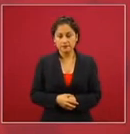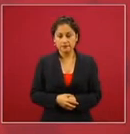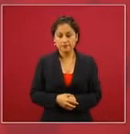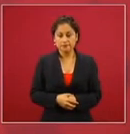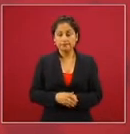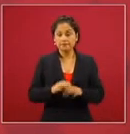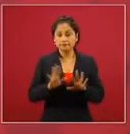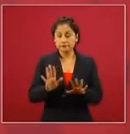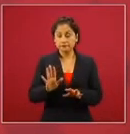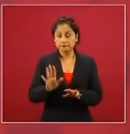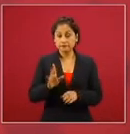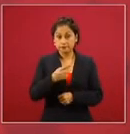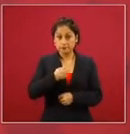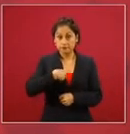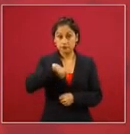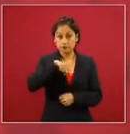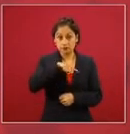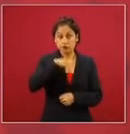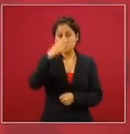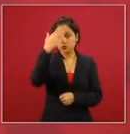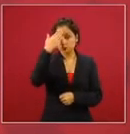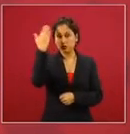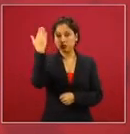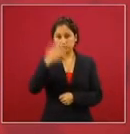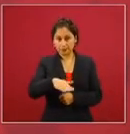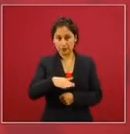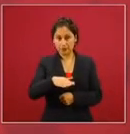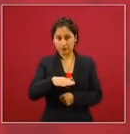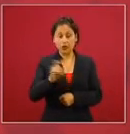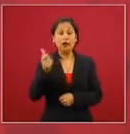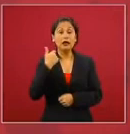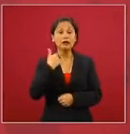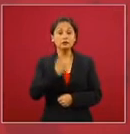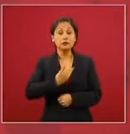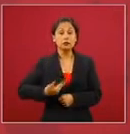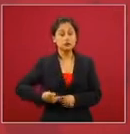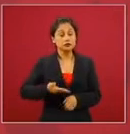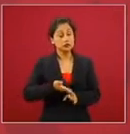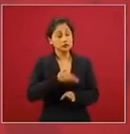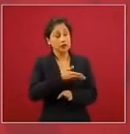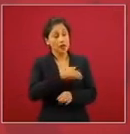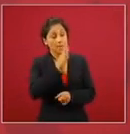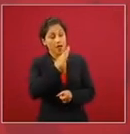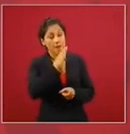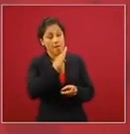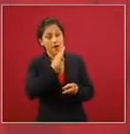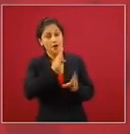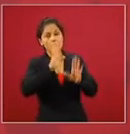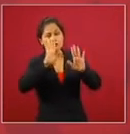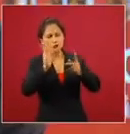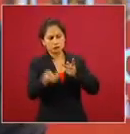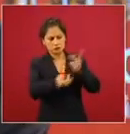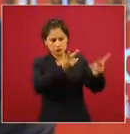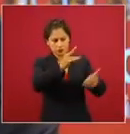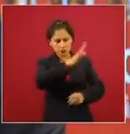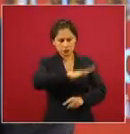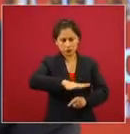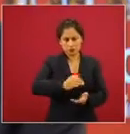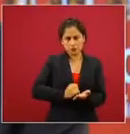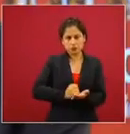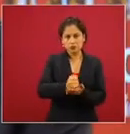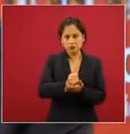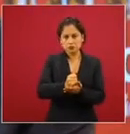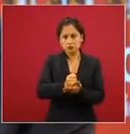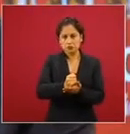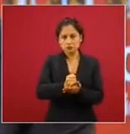para el caso de los expresidentes, consulta. En general, si hay expedientes abiertos, no se solapa